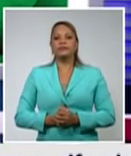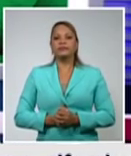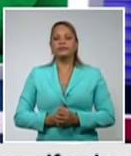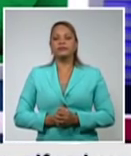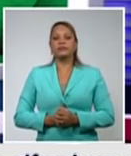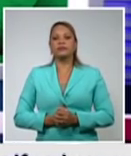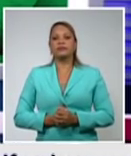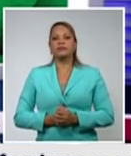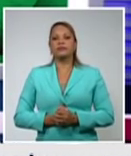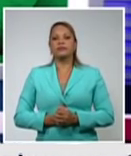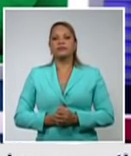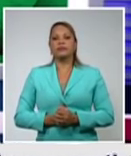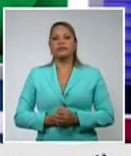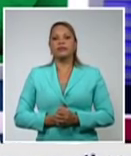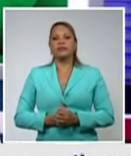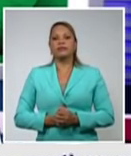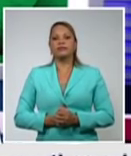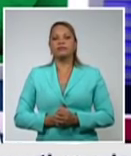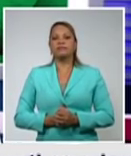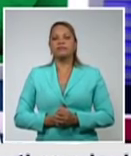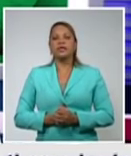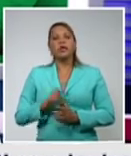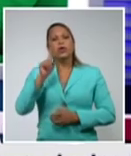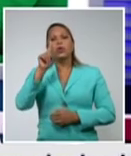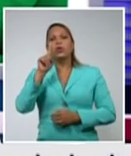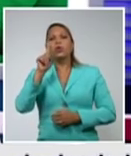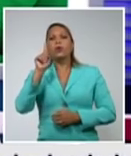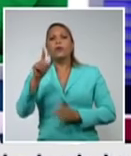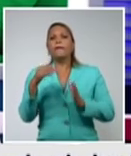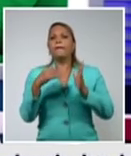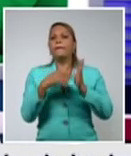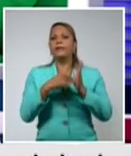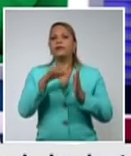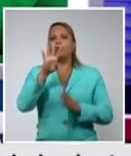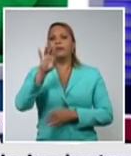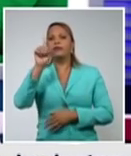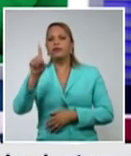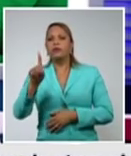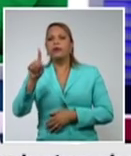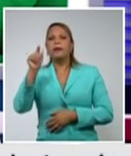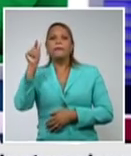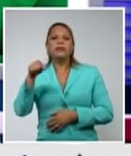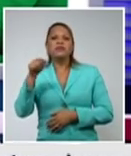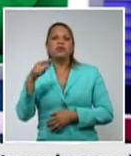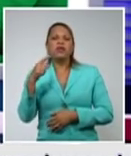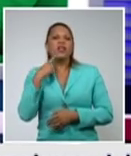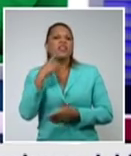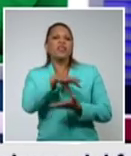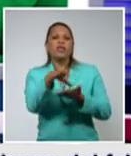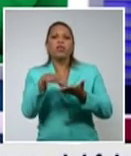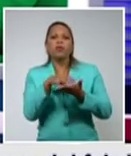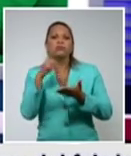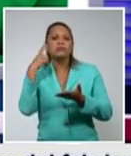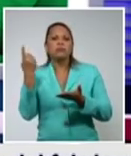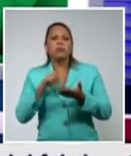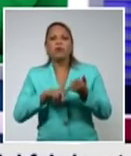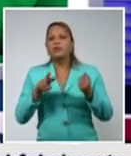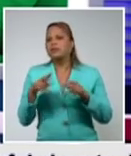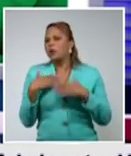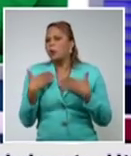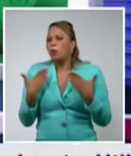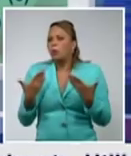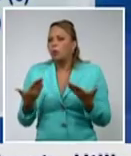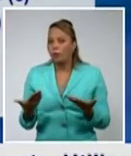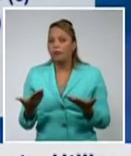¿De dónde son los 1.041 pacientes que se diagnosticaron ayer? ¿O a qué provincia se corresponden?